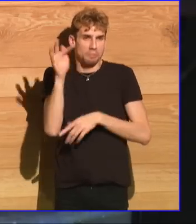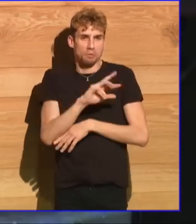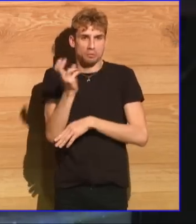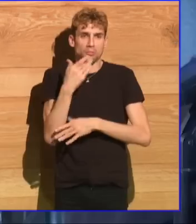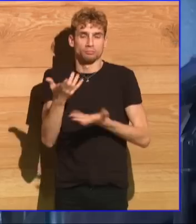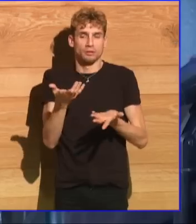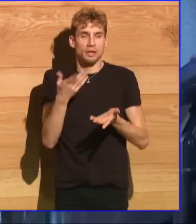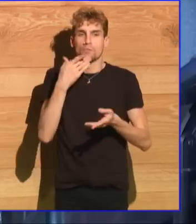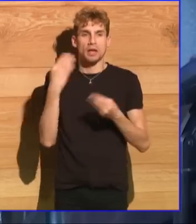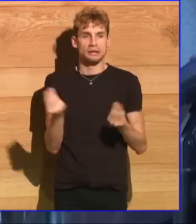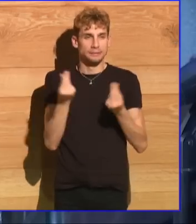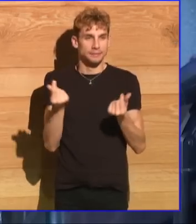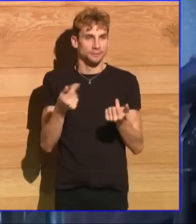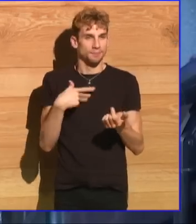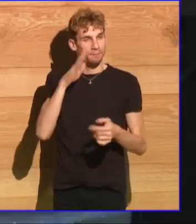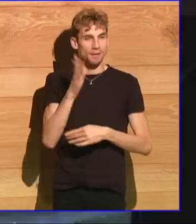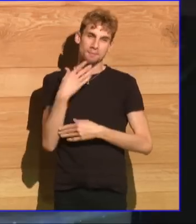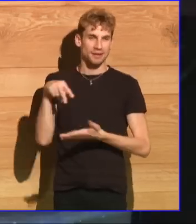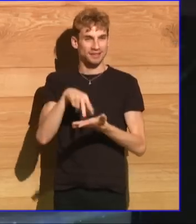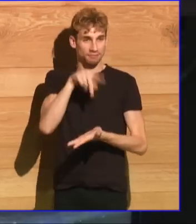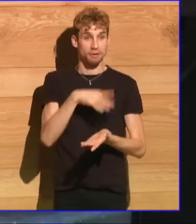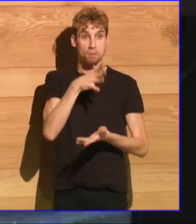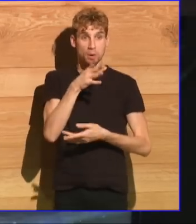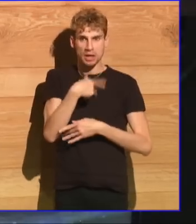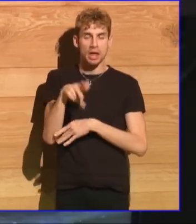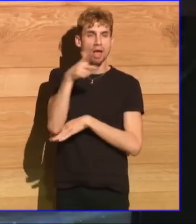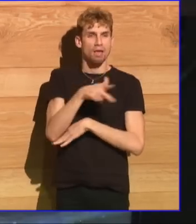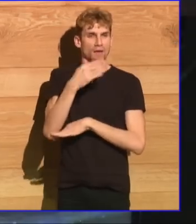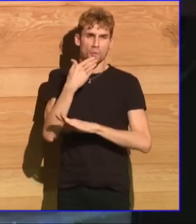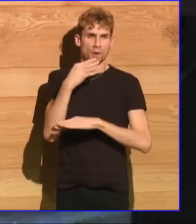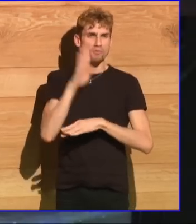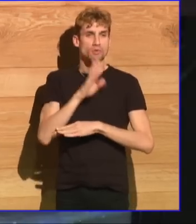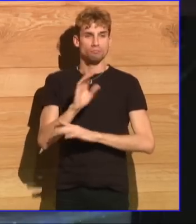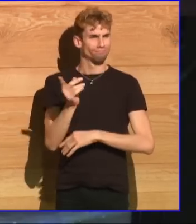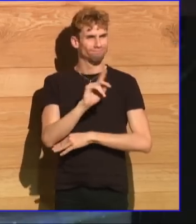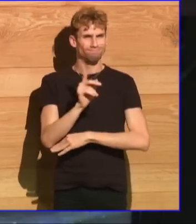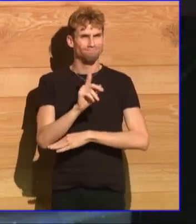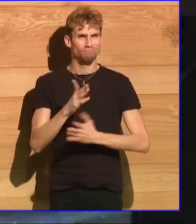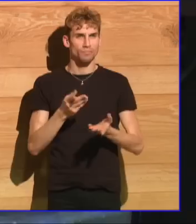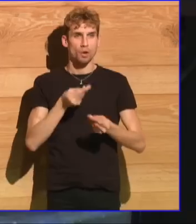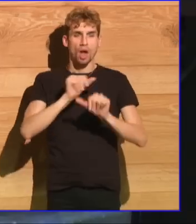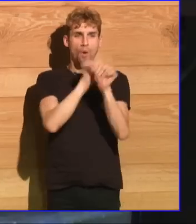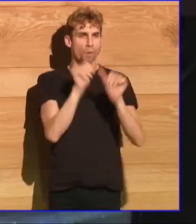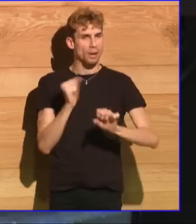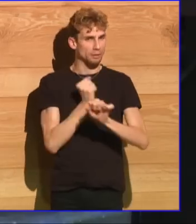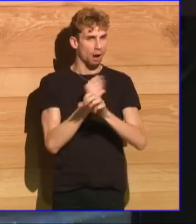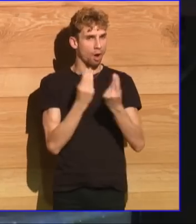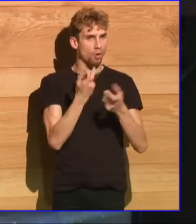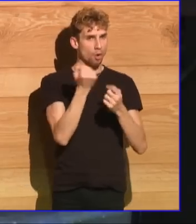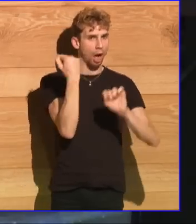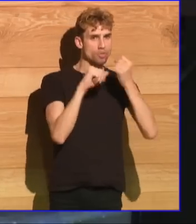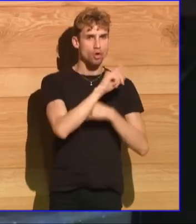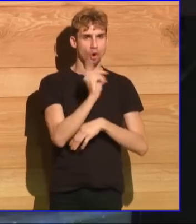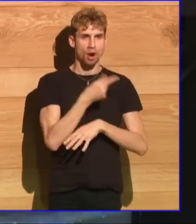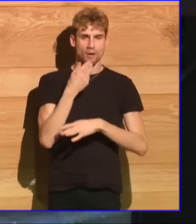como en Albacete. Y dices, ¿y eso por qué es? ¿Porque lo está rodando sucio y en 16 minutos? No. Es una forma de trabajar con los actores y trabajar